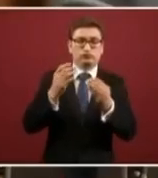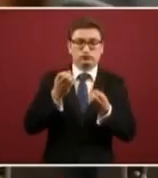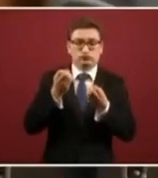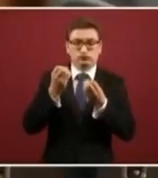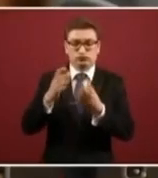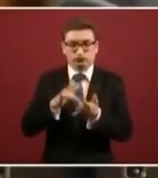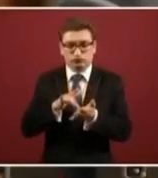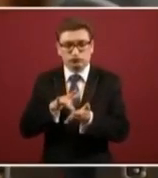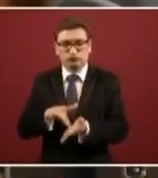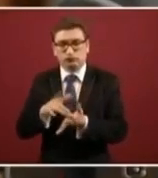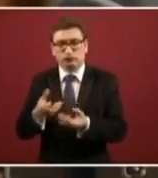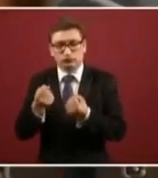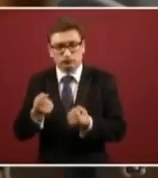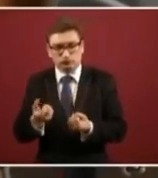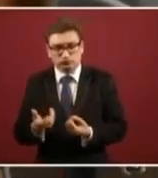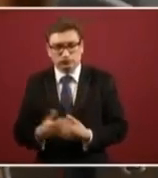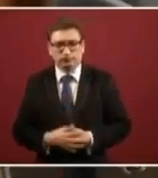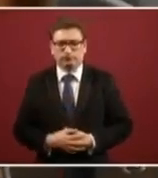o rescate.